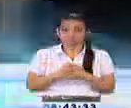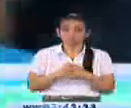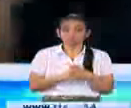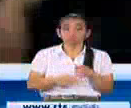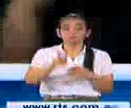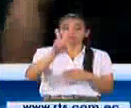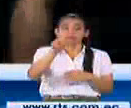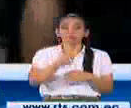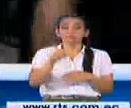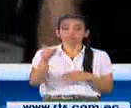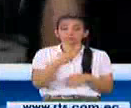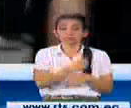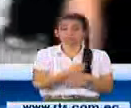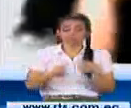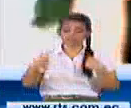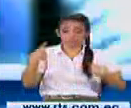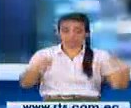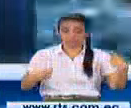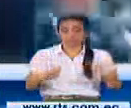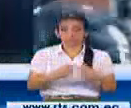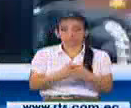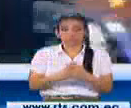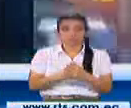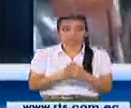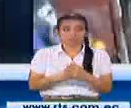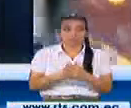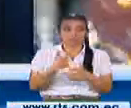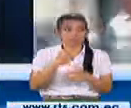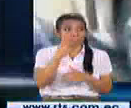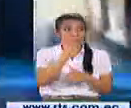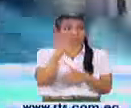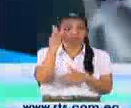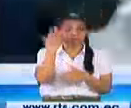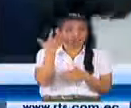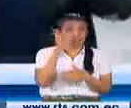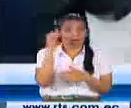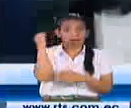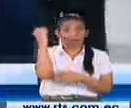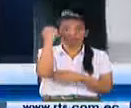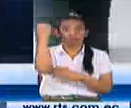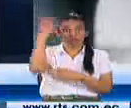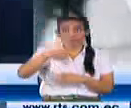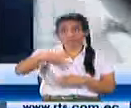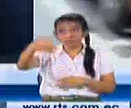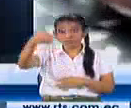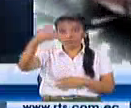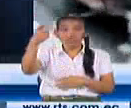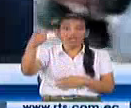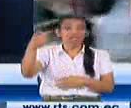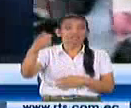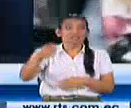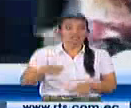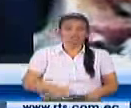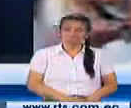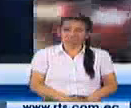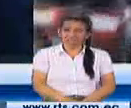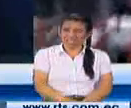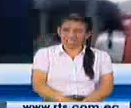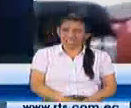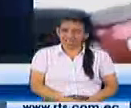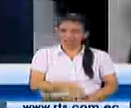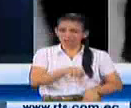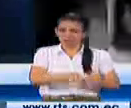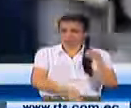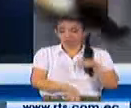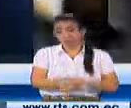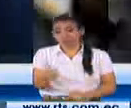accidente, dos personas resultaron heridas. La señora que nosotros la vimos que se la llevaron en la ambulancia estaba con la pierna fracturada. El